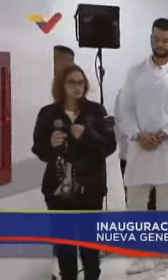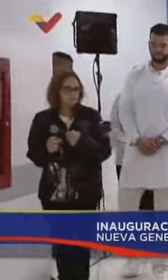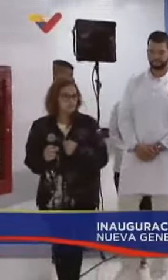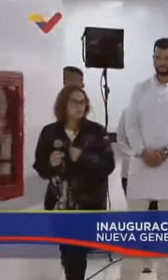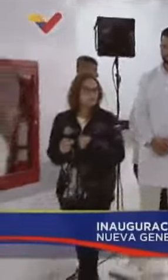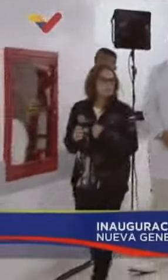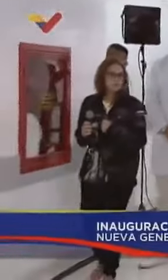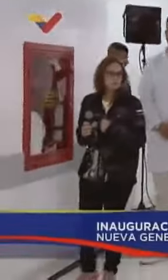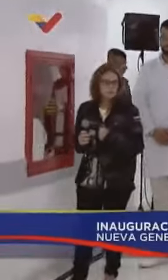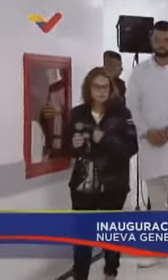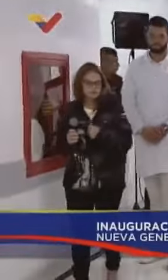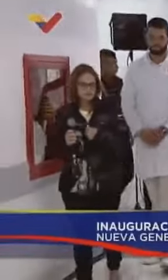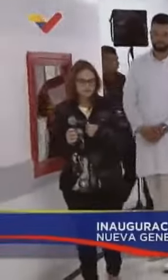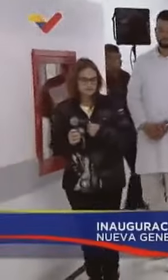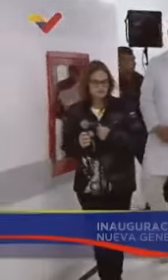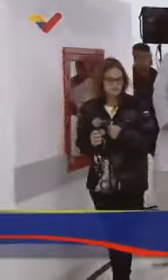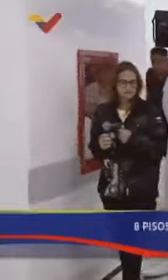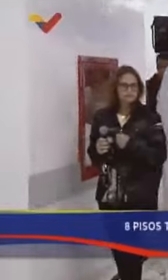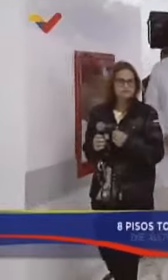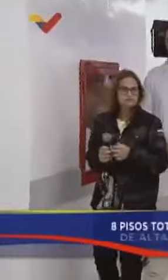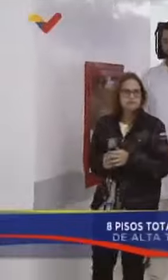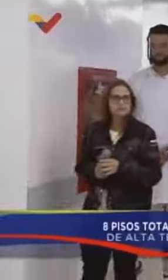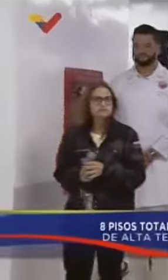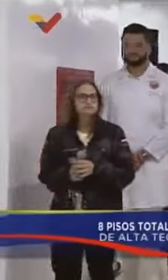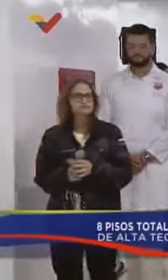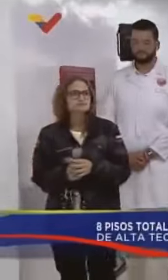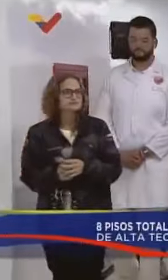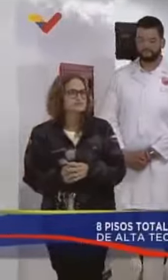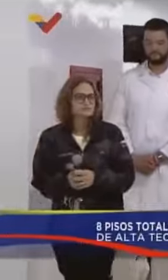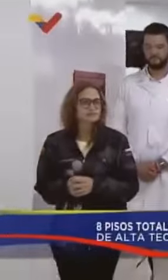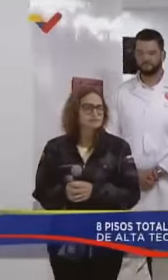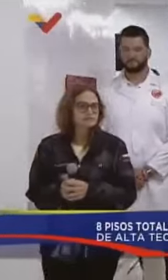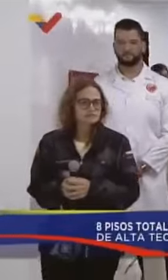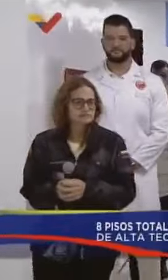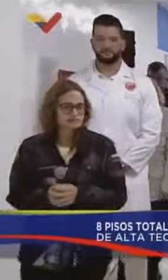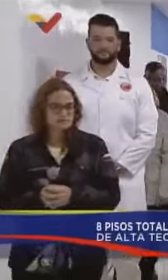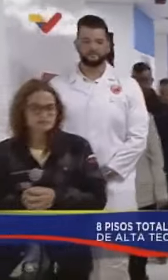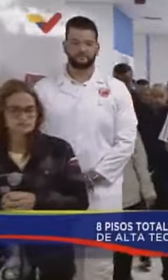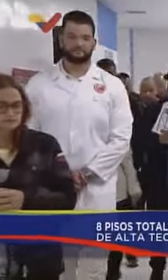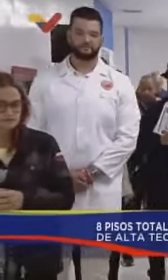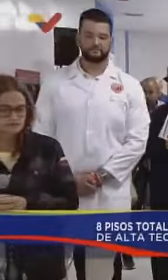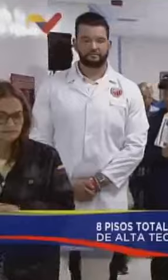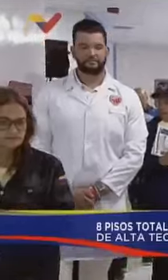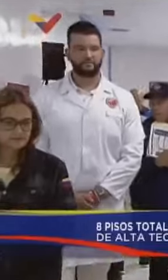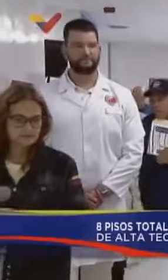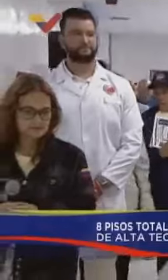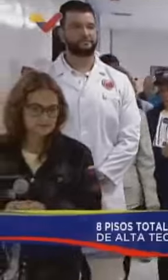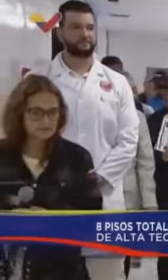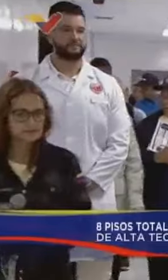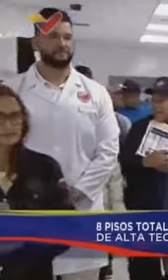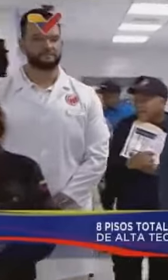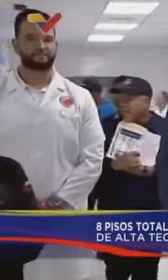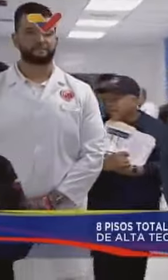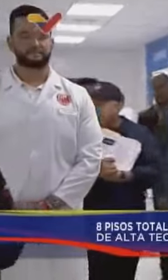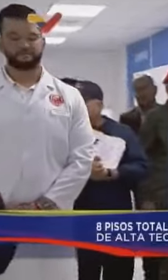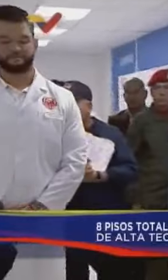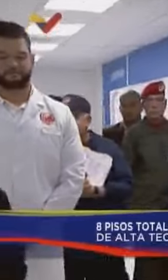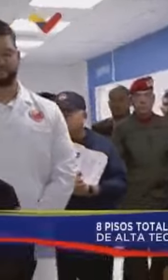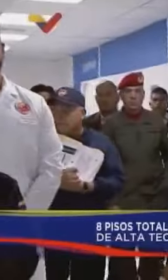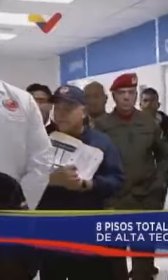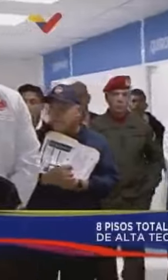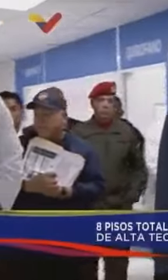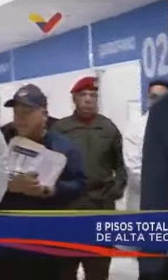secreto, para que no haya deterioro, para que haya reparación a tiempo real, para que nada se dañe